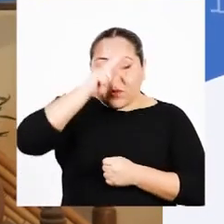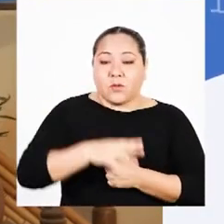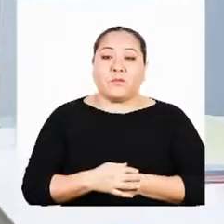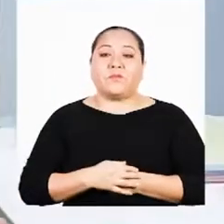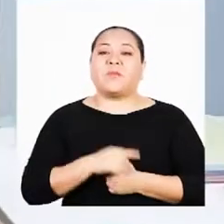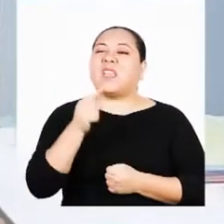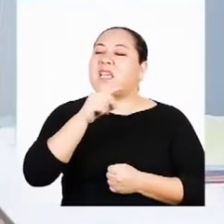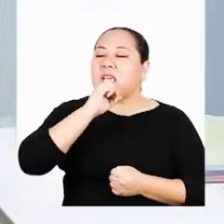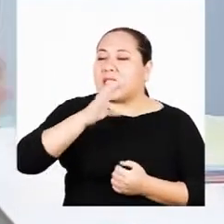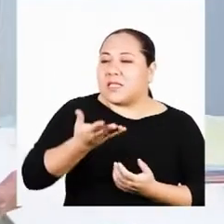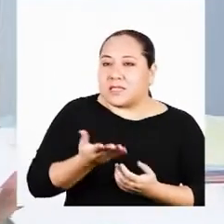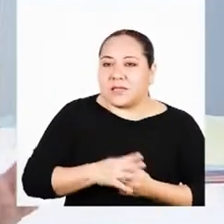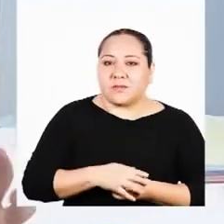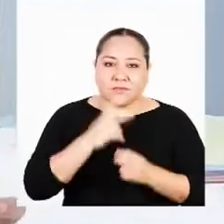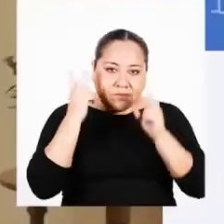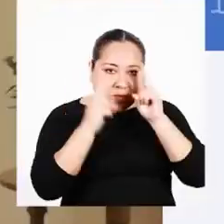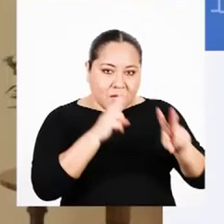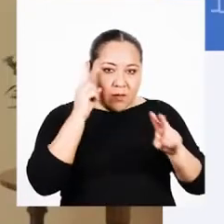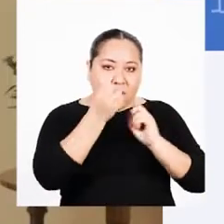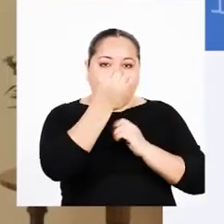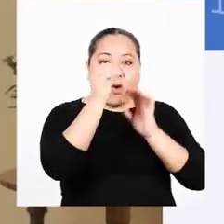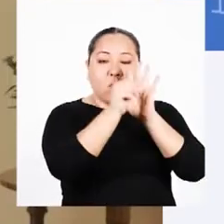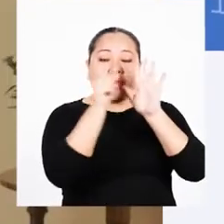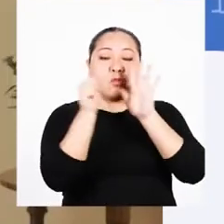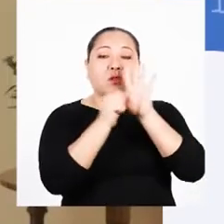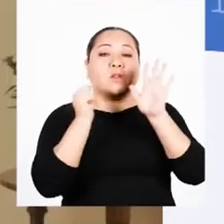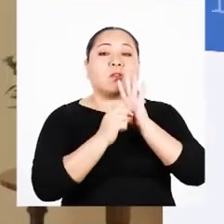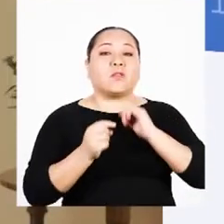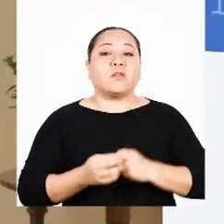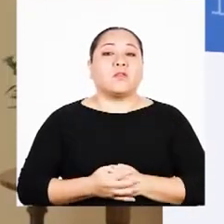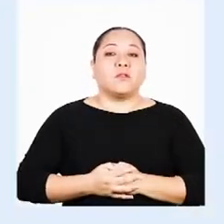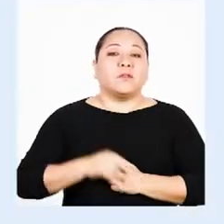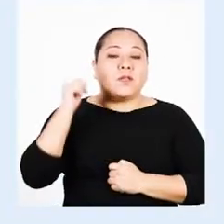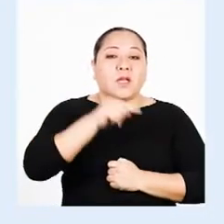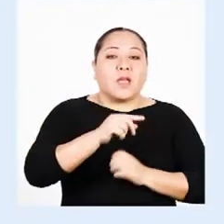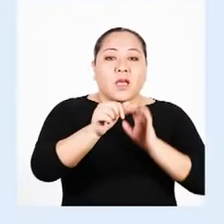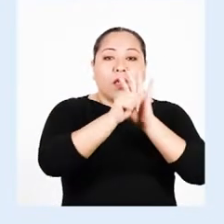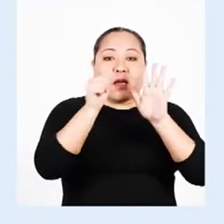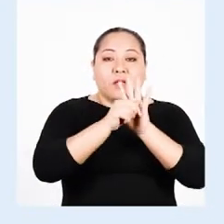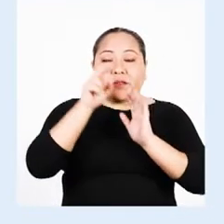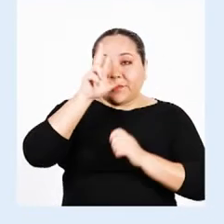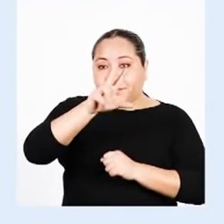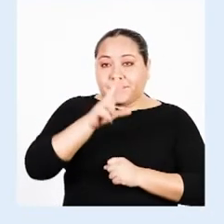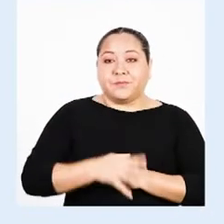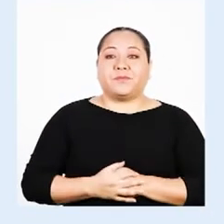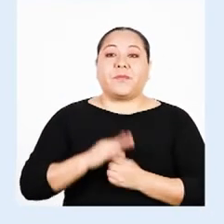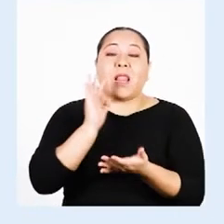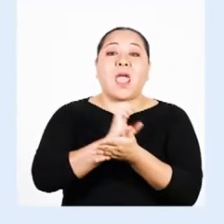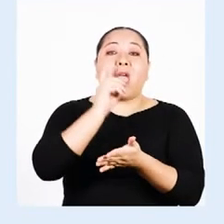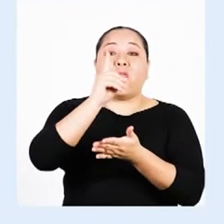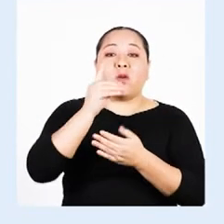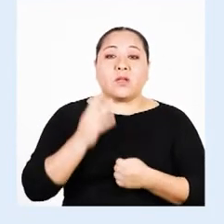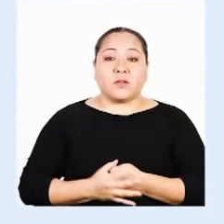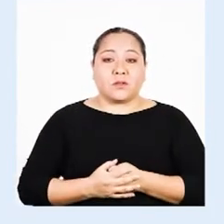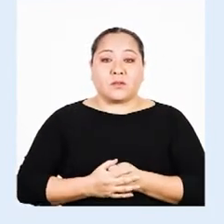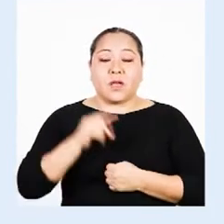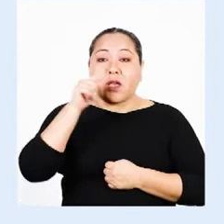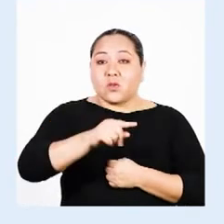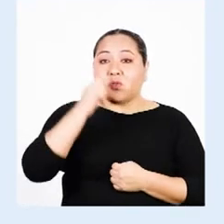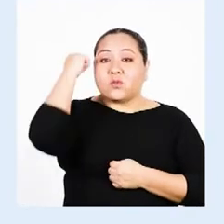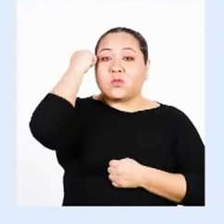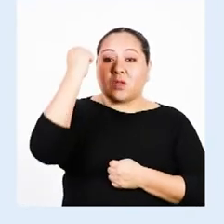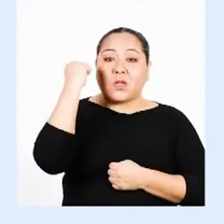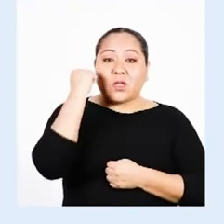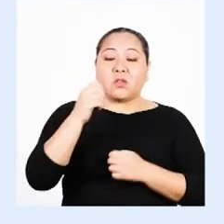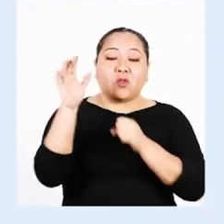Perú. ¿Y qué dice? Veamos algunos de sus artículos. Artículo 3. La